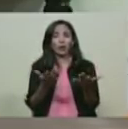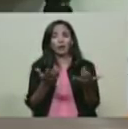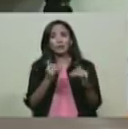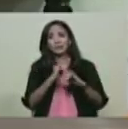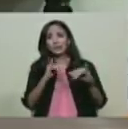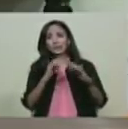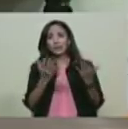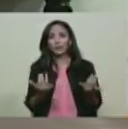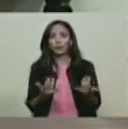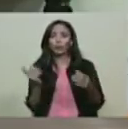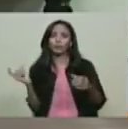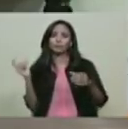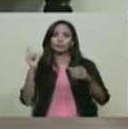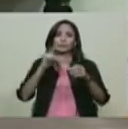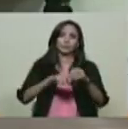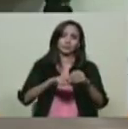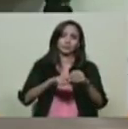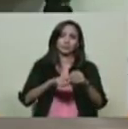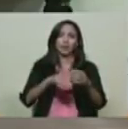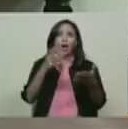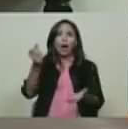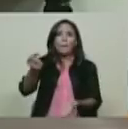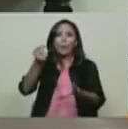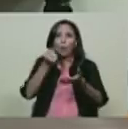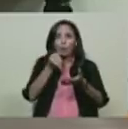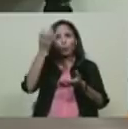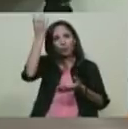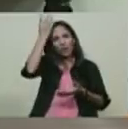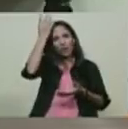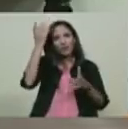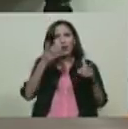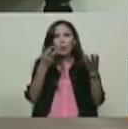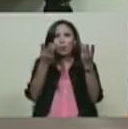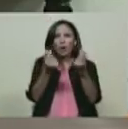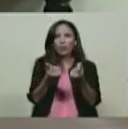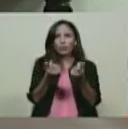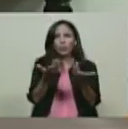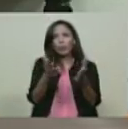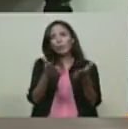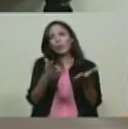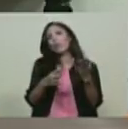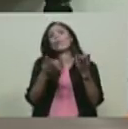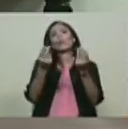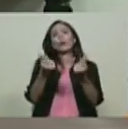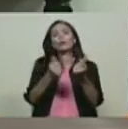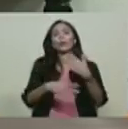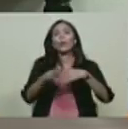habían incorporado al bono de Reyes en 24 horas